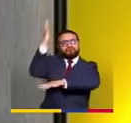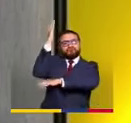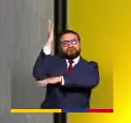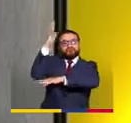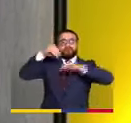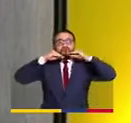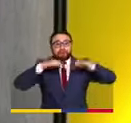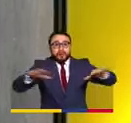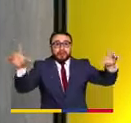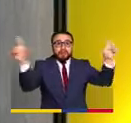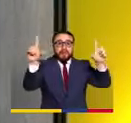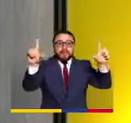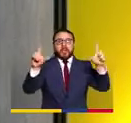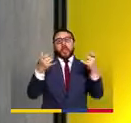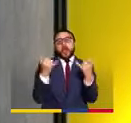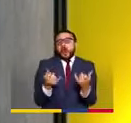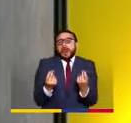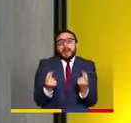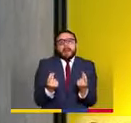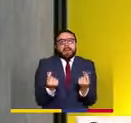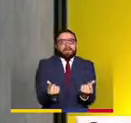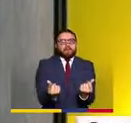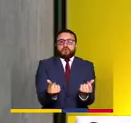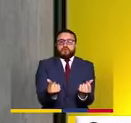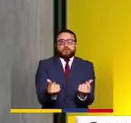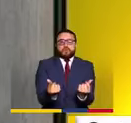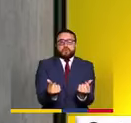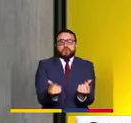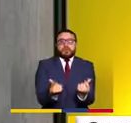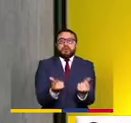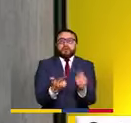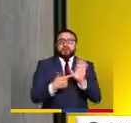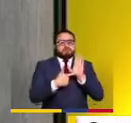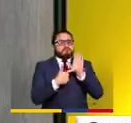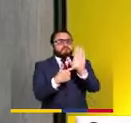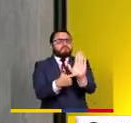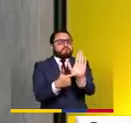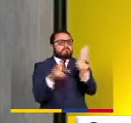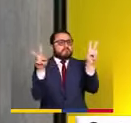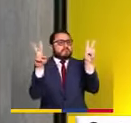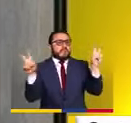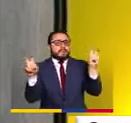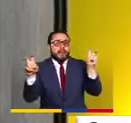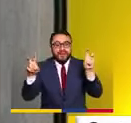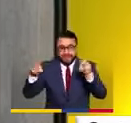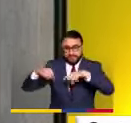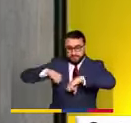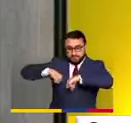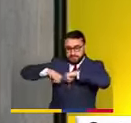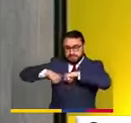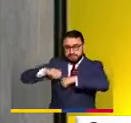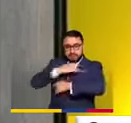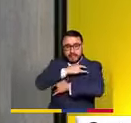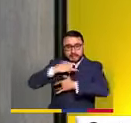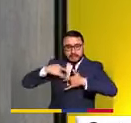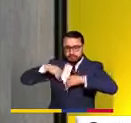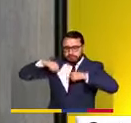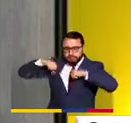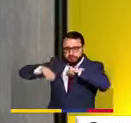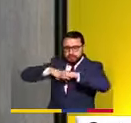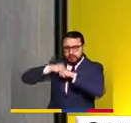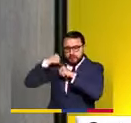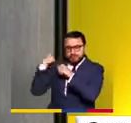a presentar resultados de la gestión en materia de salud